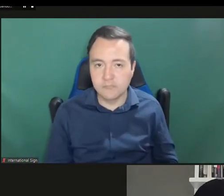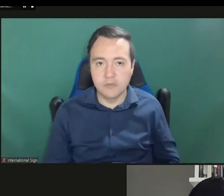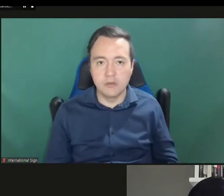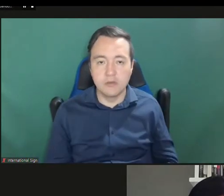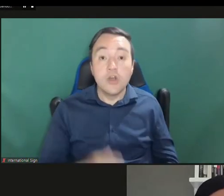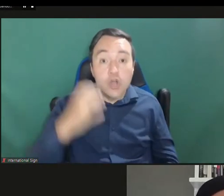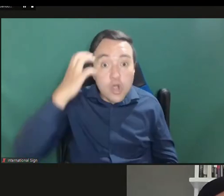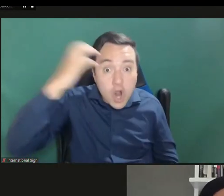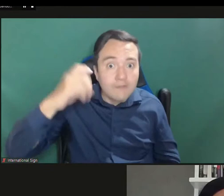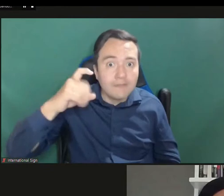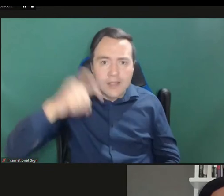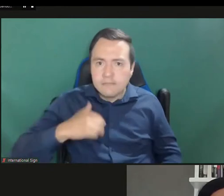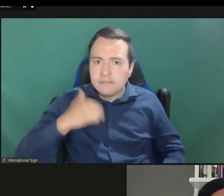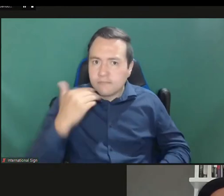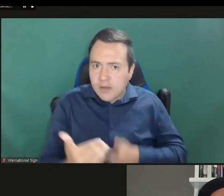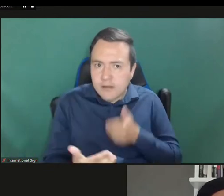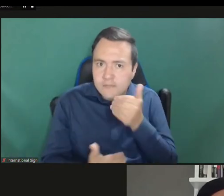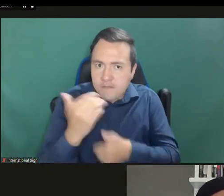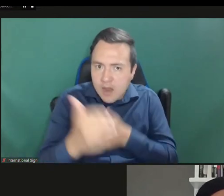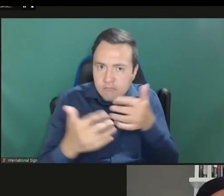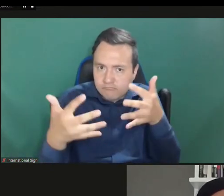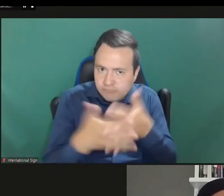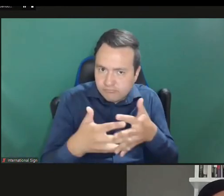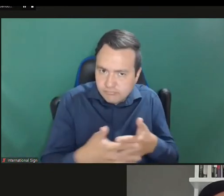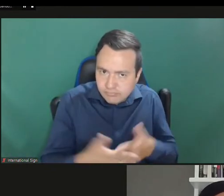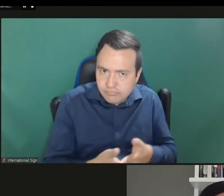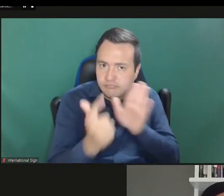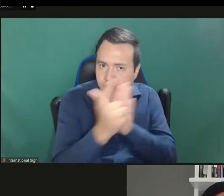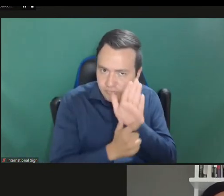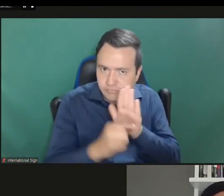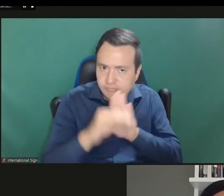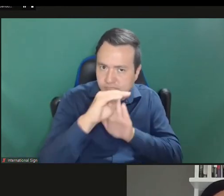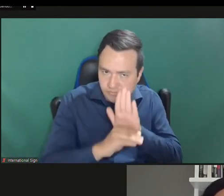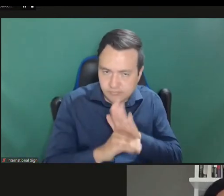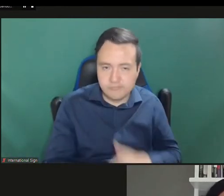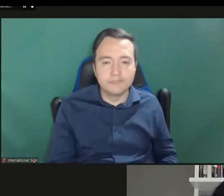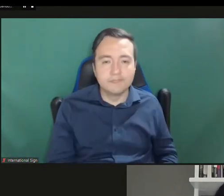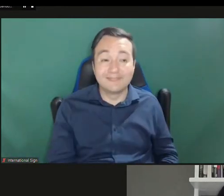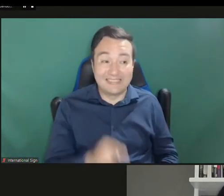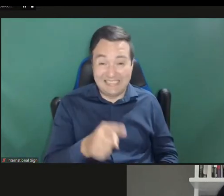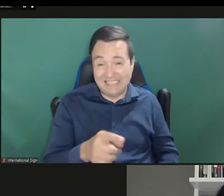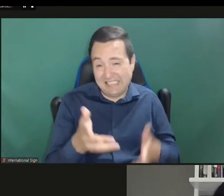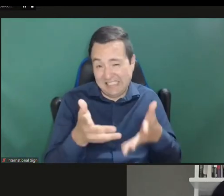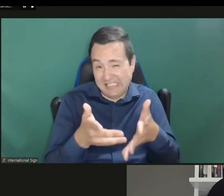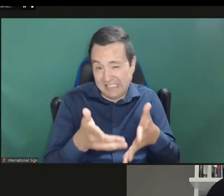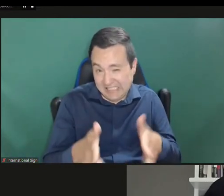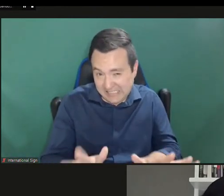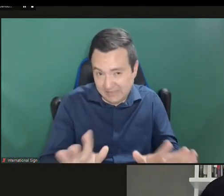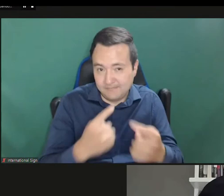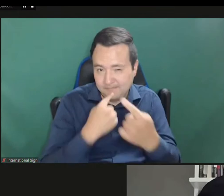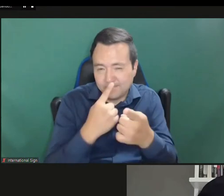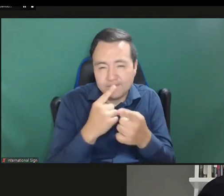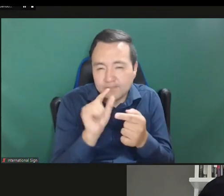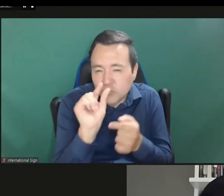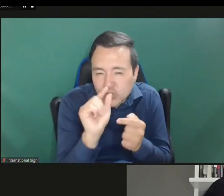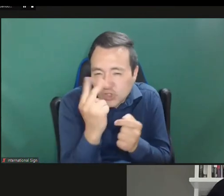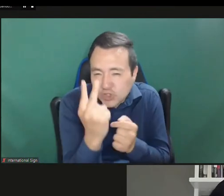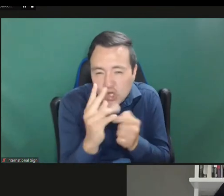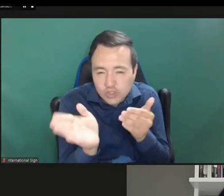implementación de este tipo de medidas en este contexto cierro con dos puntos cortitos 1